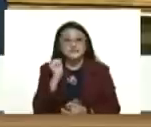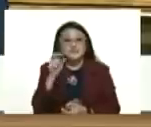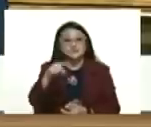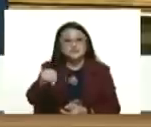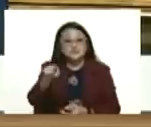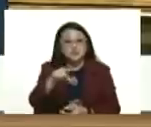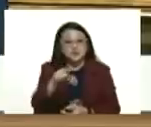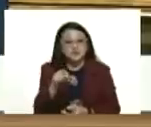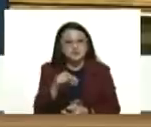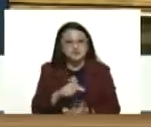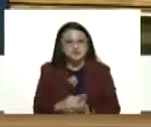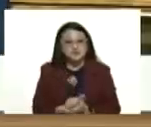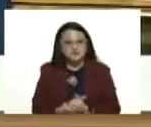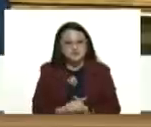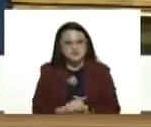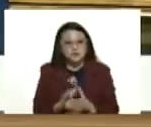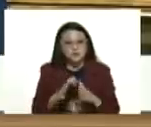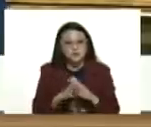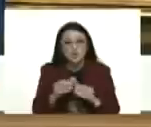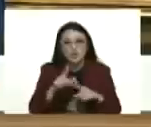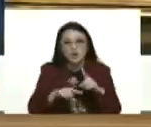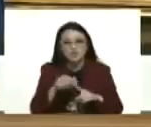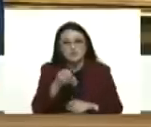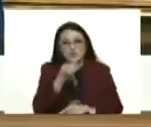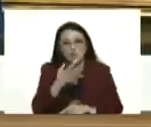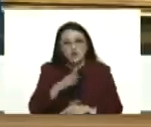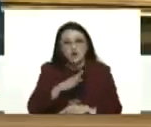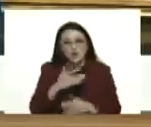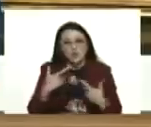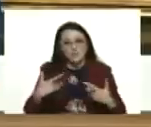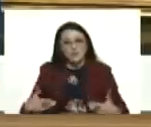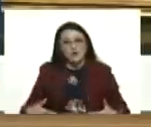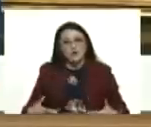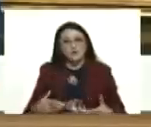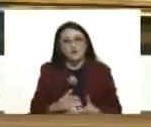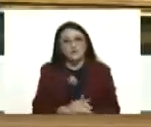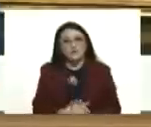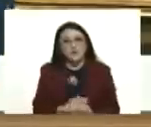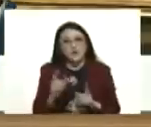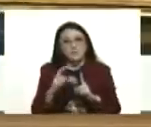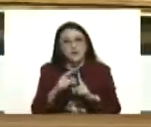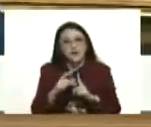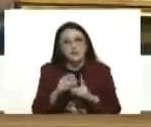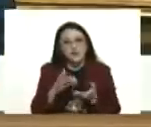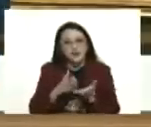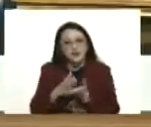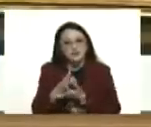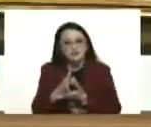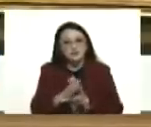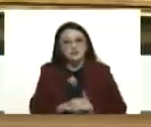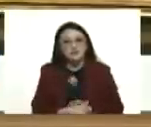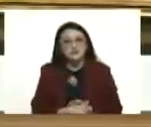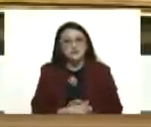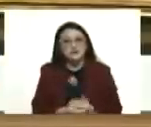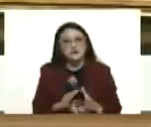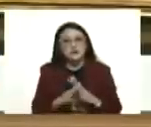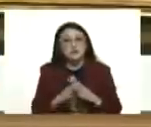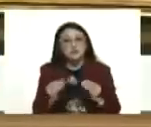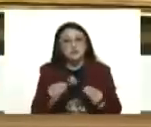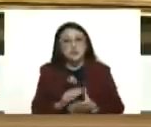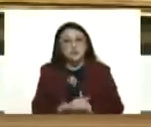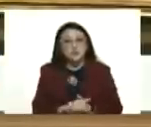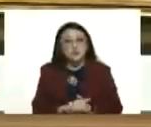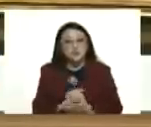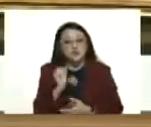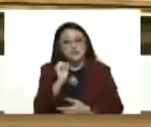traicionaste todo lo bueno que puede tener un ser humano, la palabra, la lealtad, todo eso